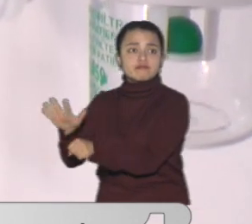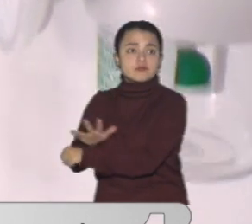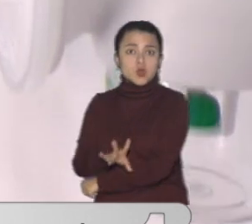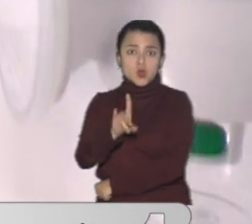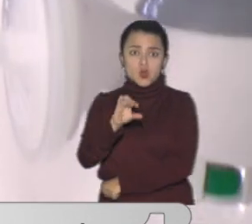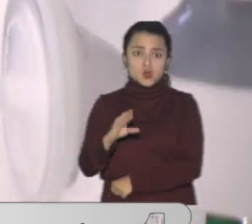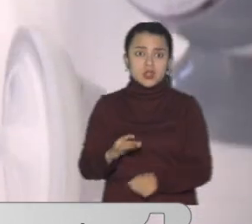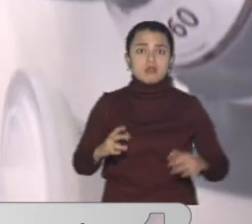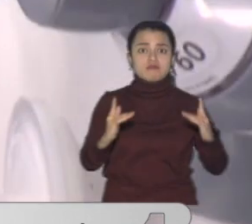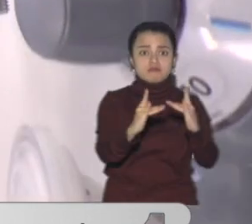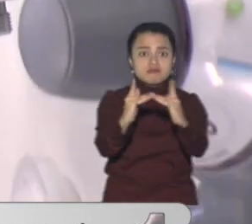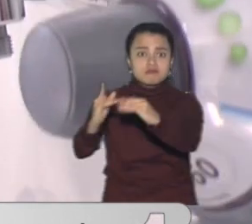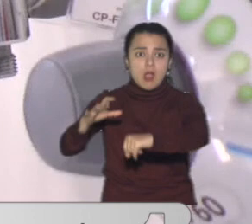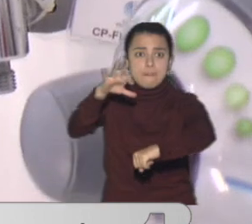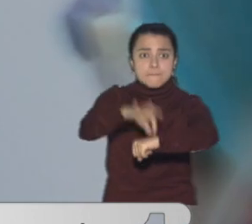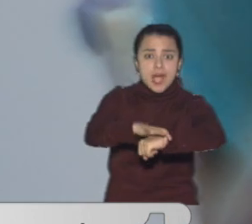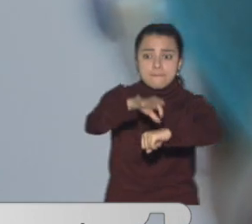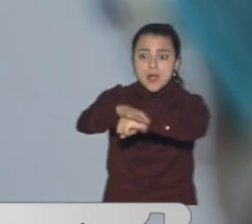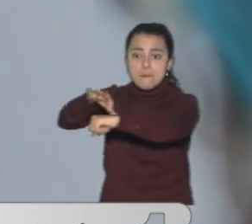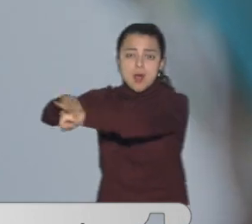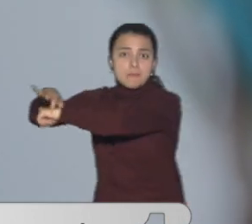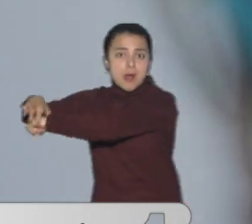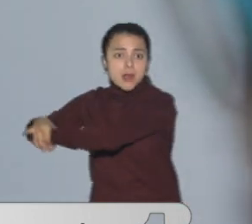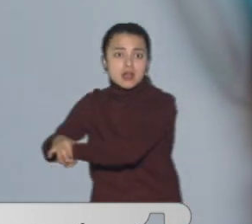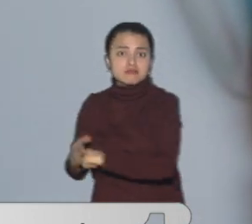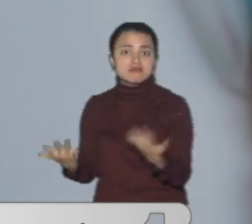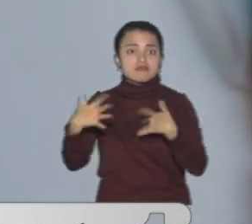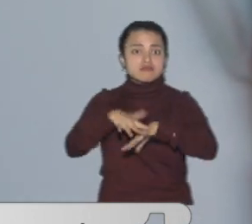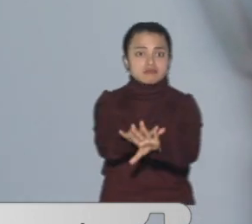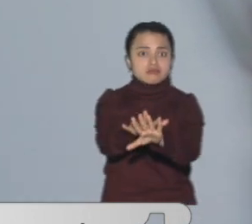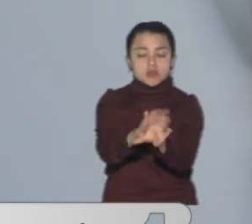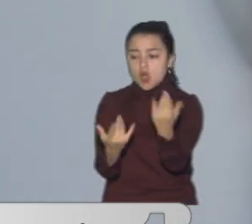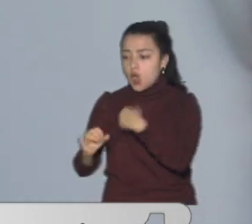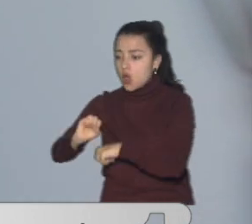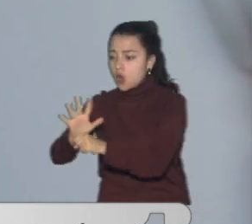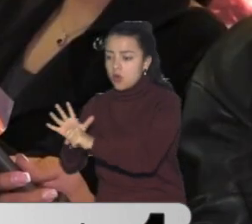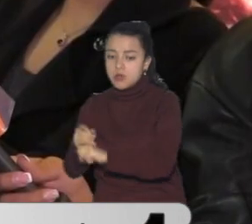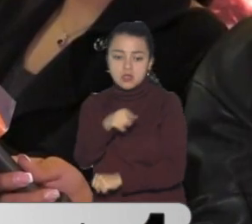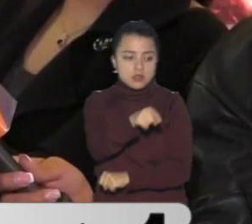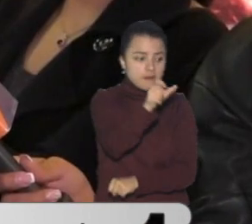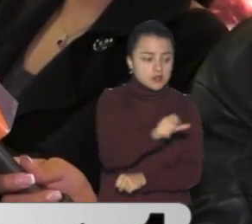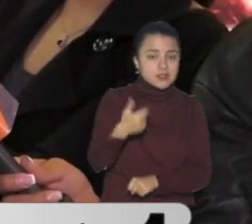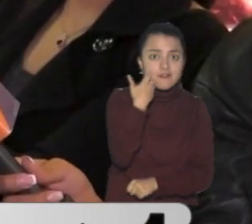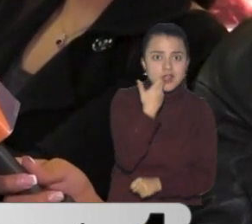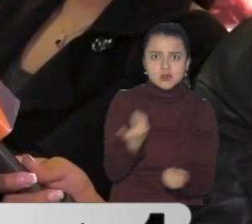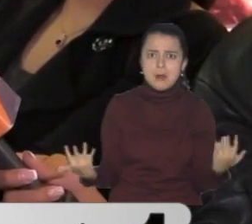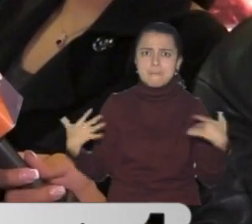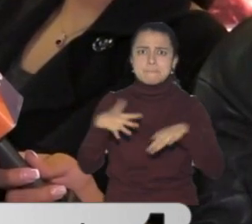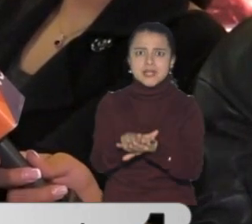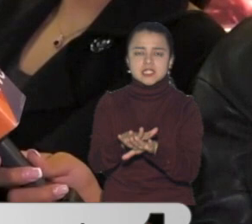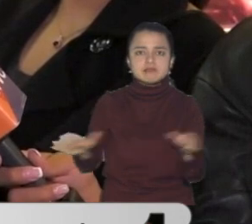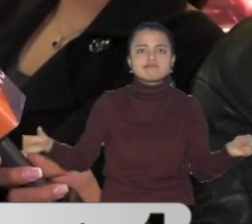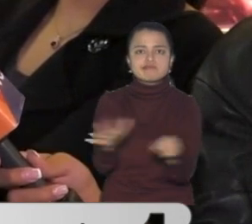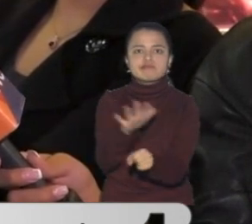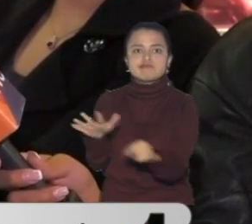visto afectado principalmente por otras enfermedades. Hemos aumentado en más de 60